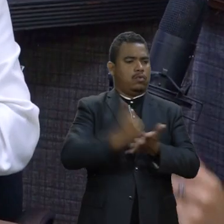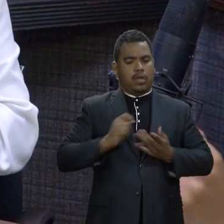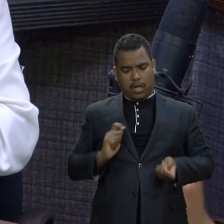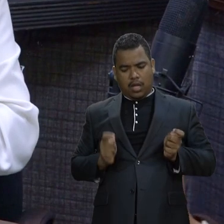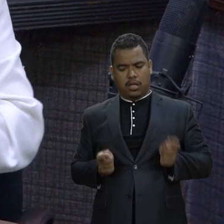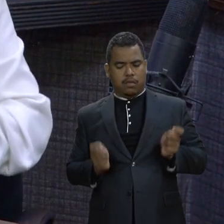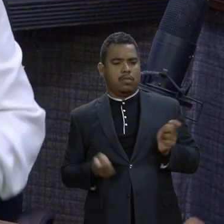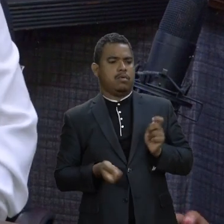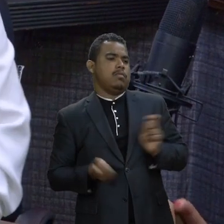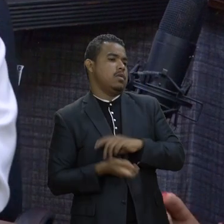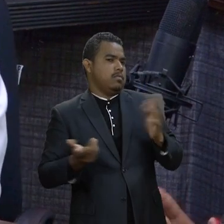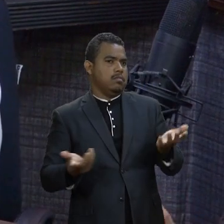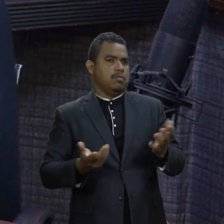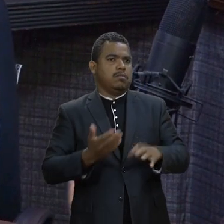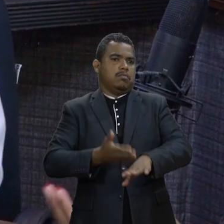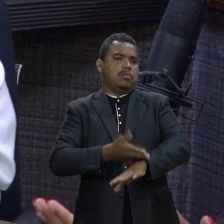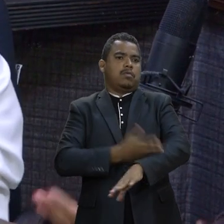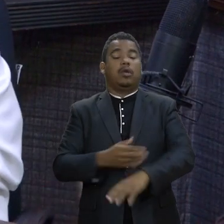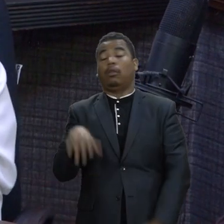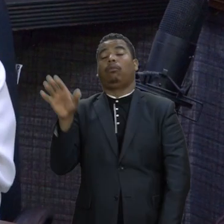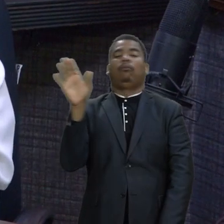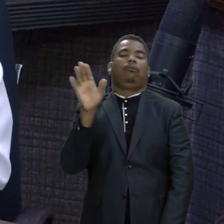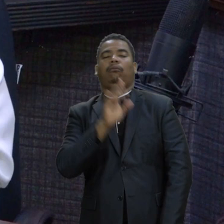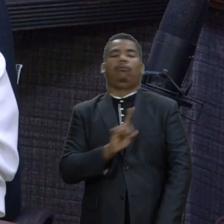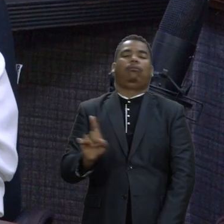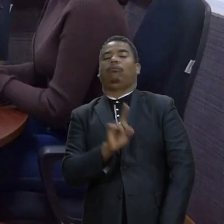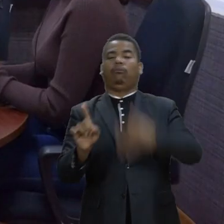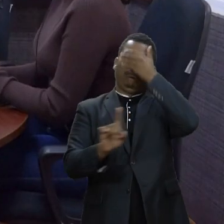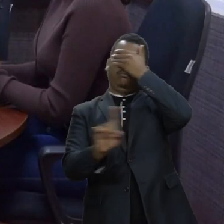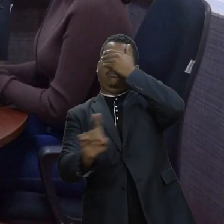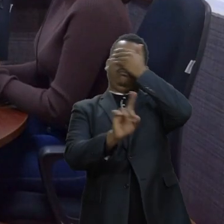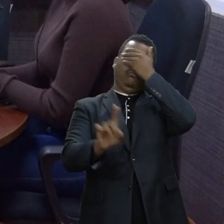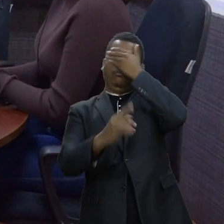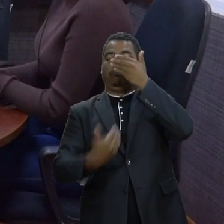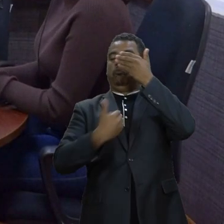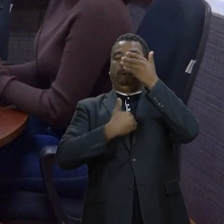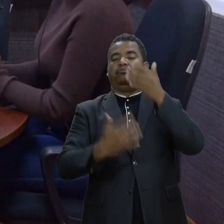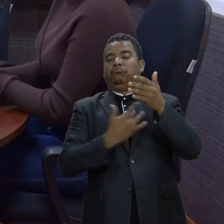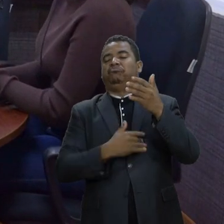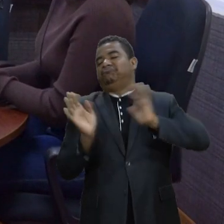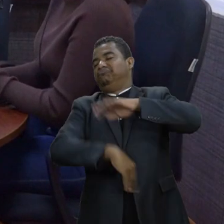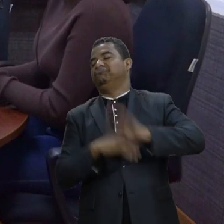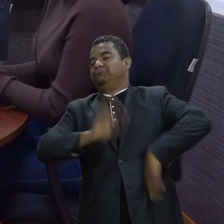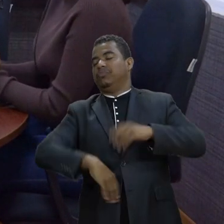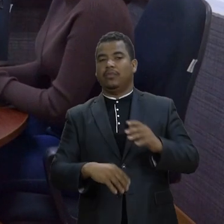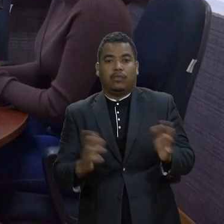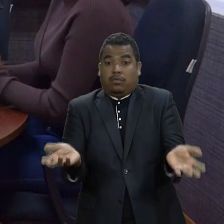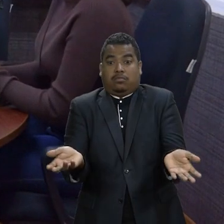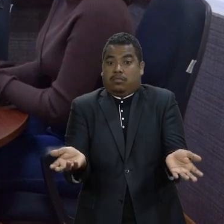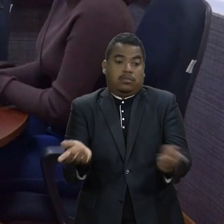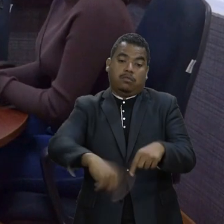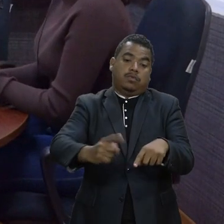sensibilidad no se pierde. Las investigaciones de Nuria Piera han generado decreto de cancelaciones, suspensiones y